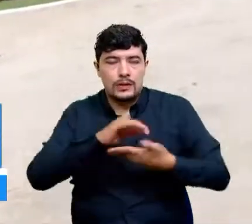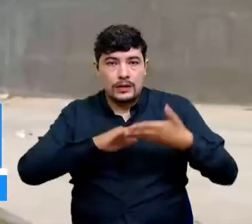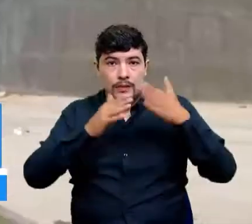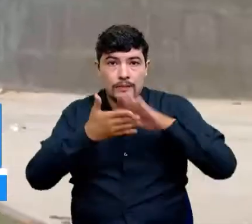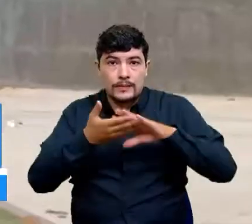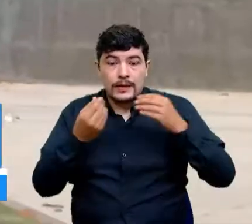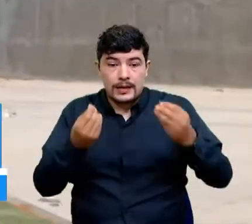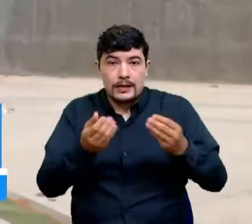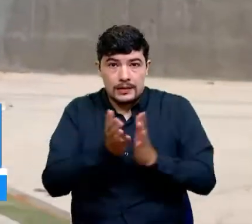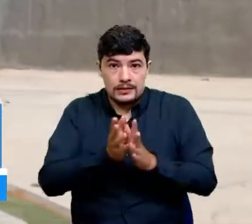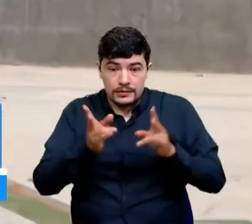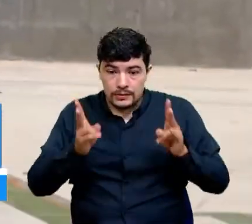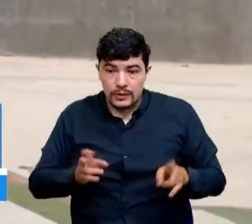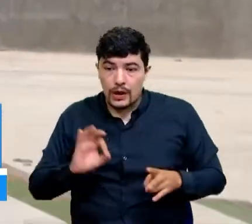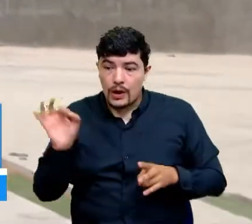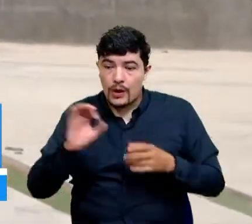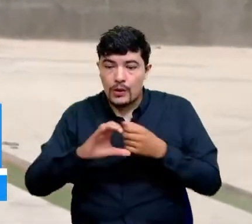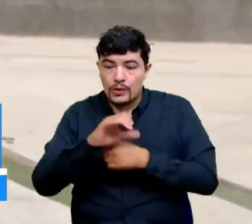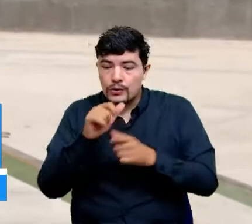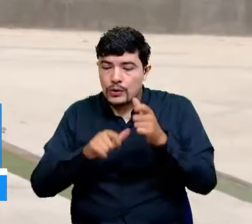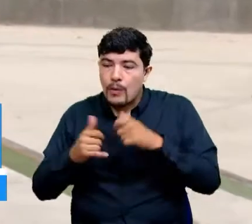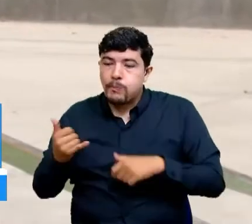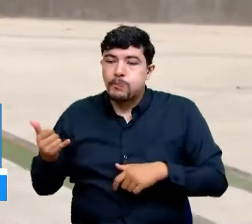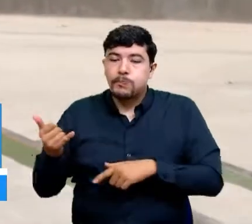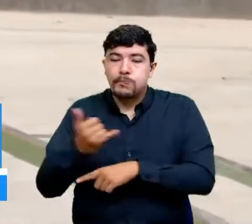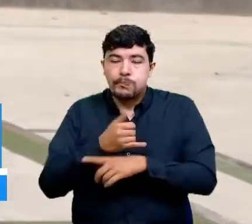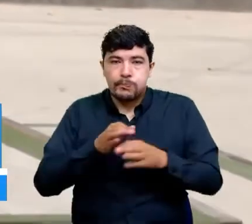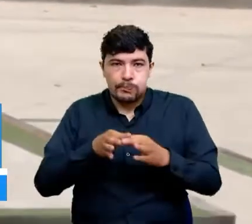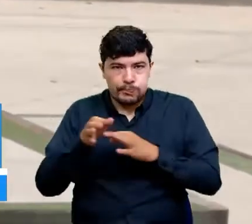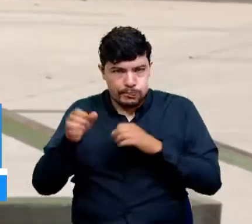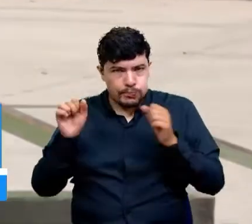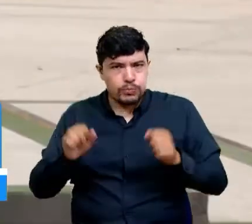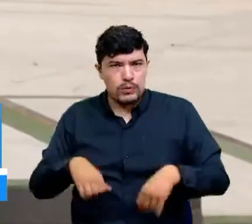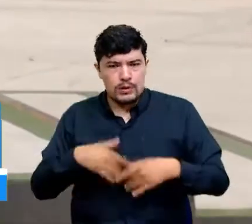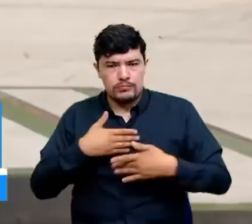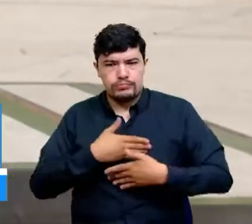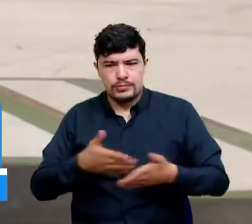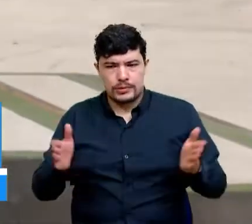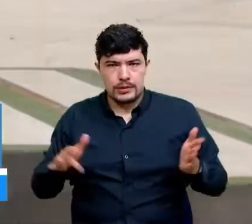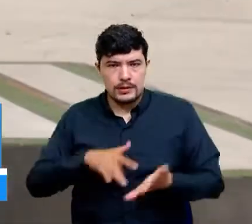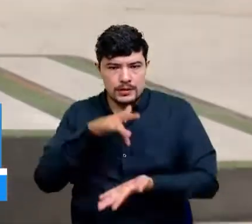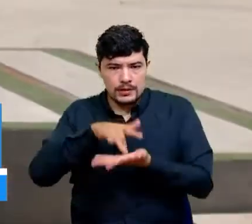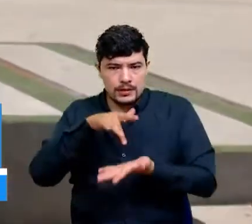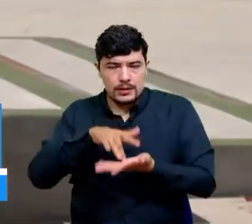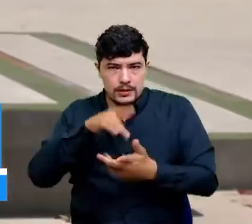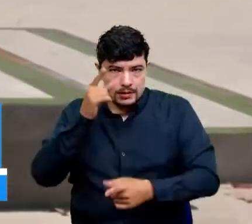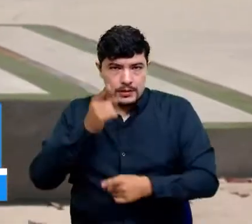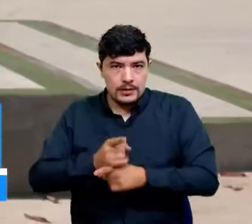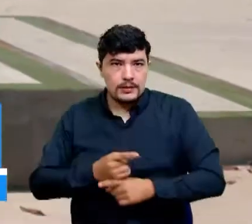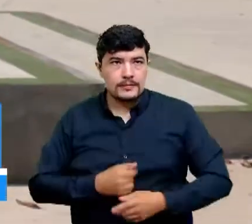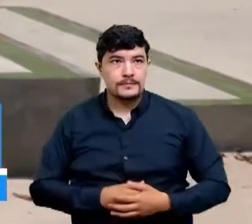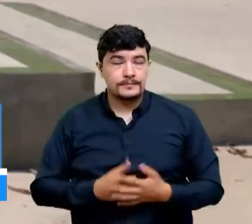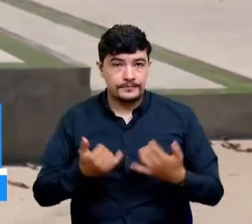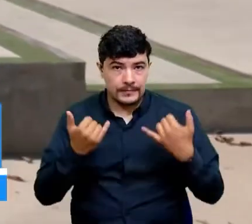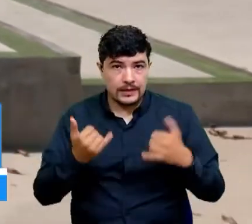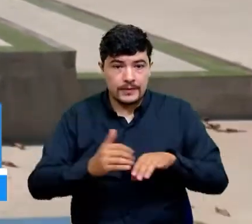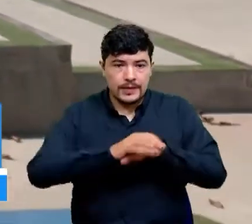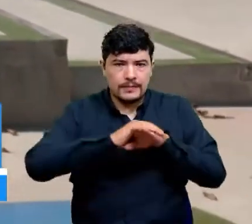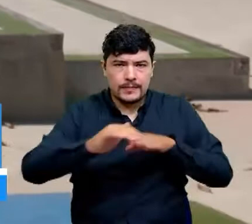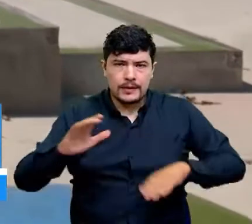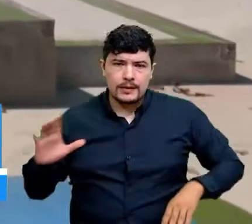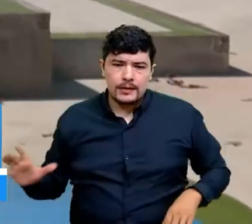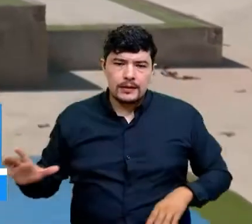los estudiantes como los ciudadanos del municipio tengan un espacio en condiciones adecuadas bueno le damos la invitación a toda la